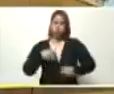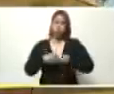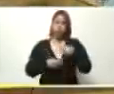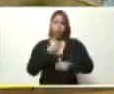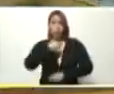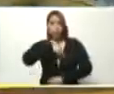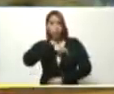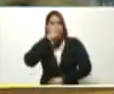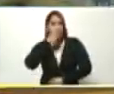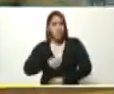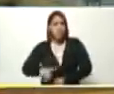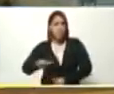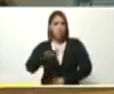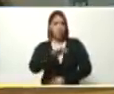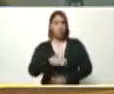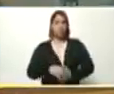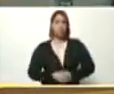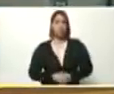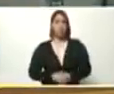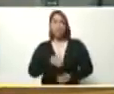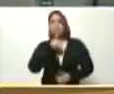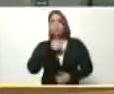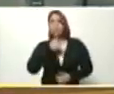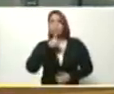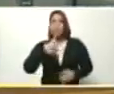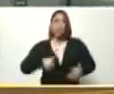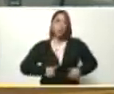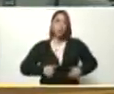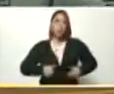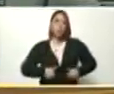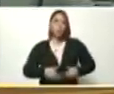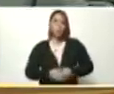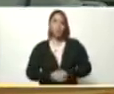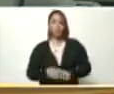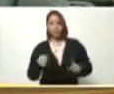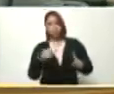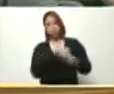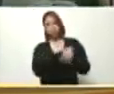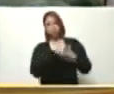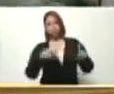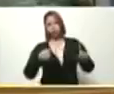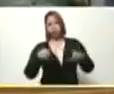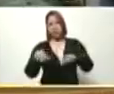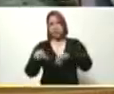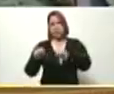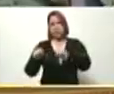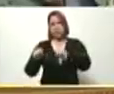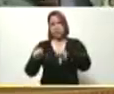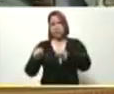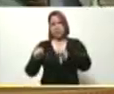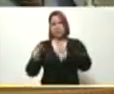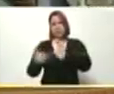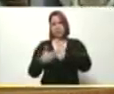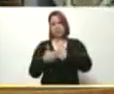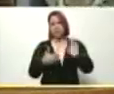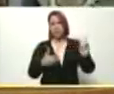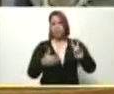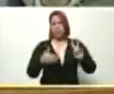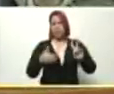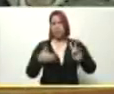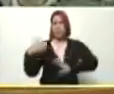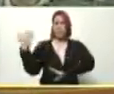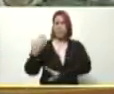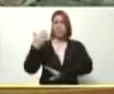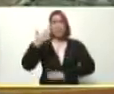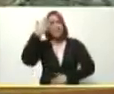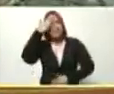pueblo en la resistencia a la agresión imperialista, al bloqueo imperialista, y sabe